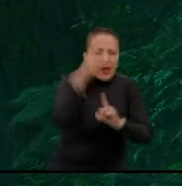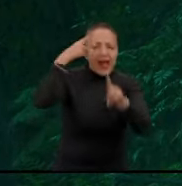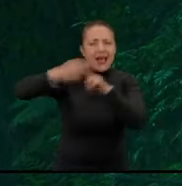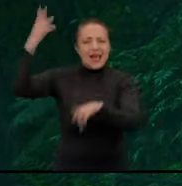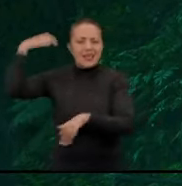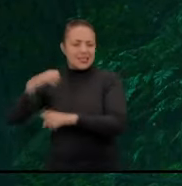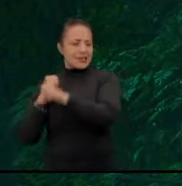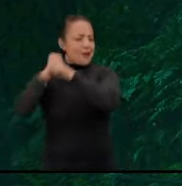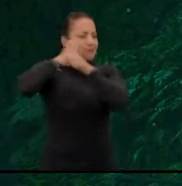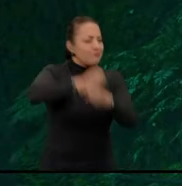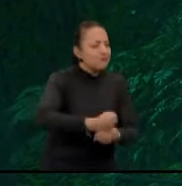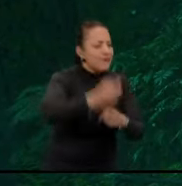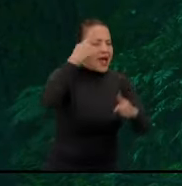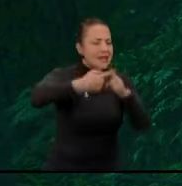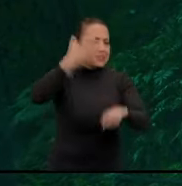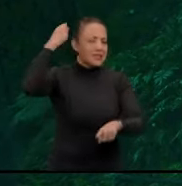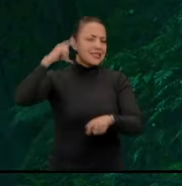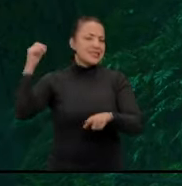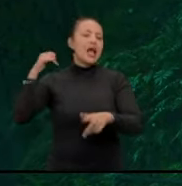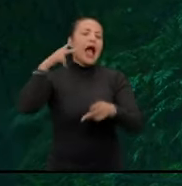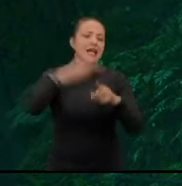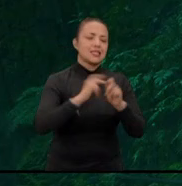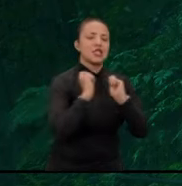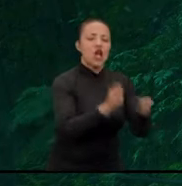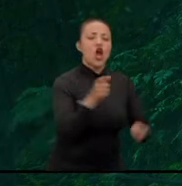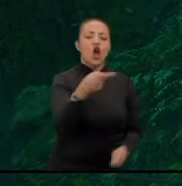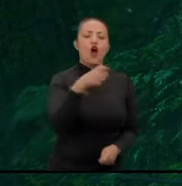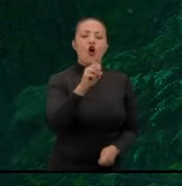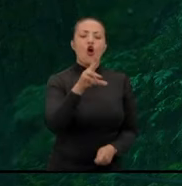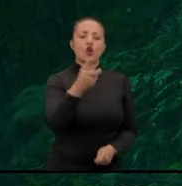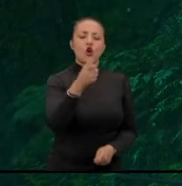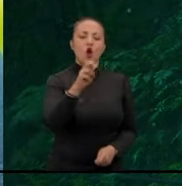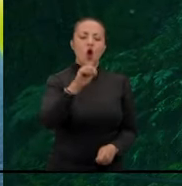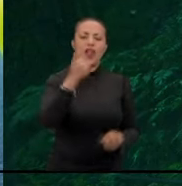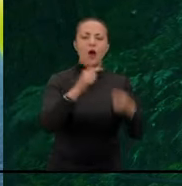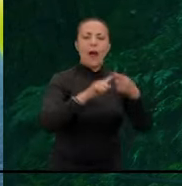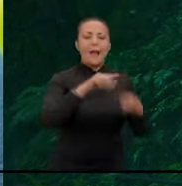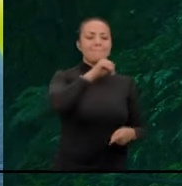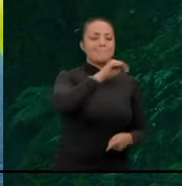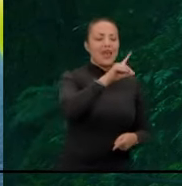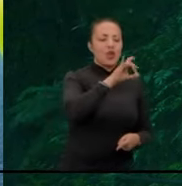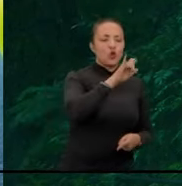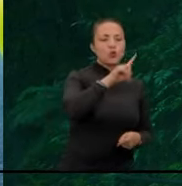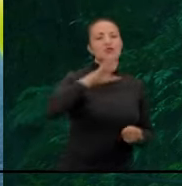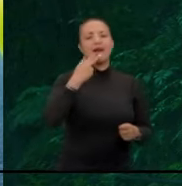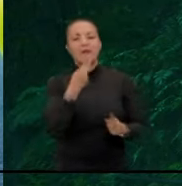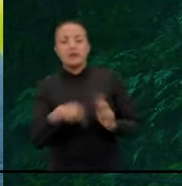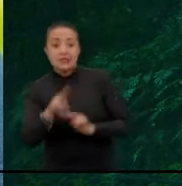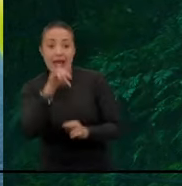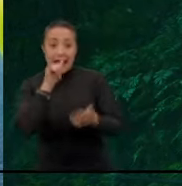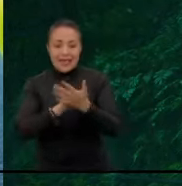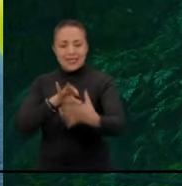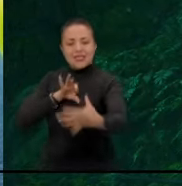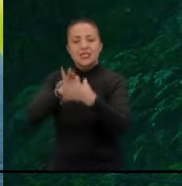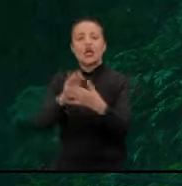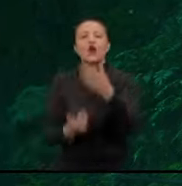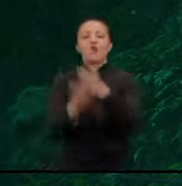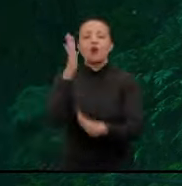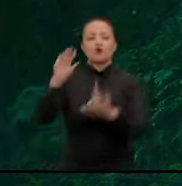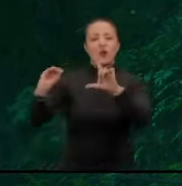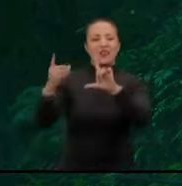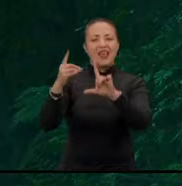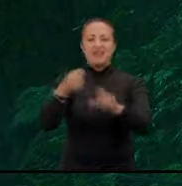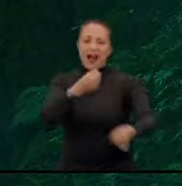siglos. De ahí el nombre Gorgona, por Medusa y sus serpientes. Será un nuevo aliado digital en Noticias Caracol,